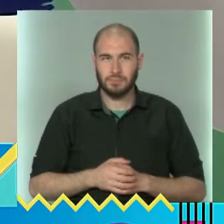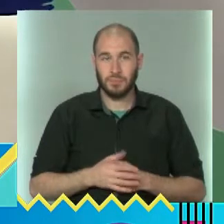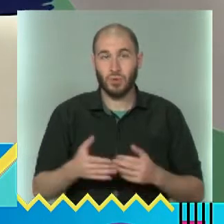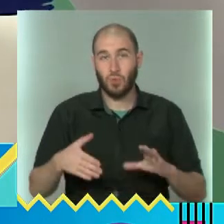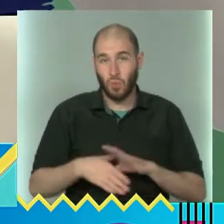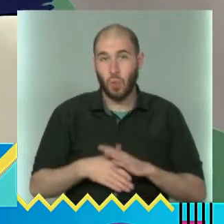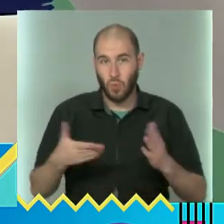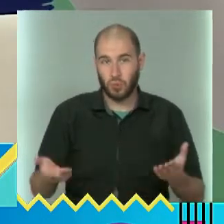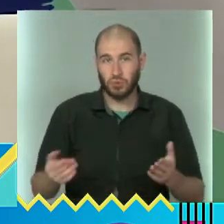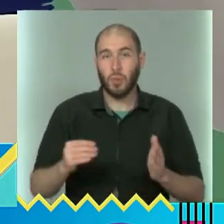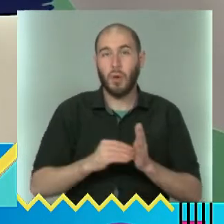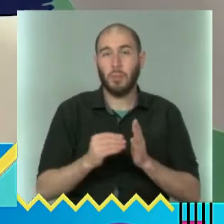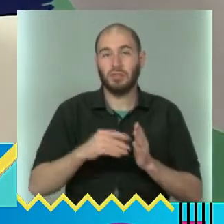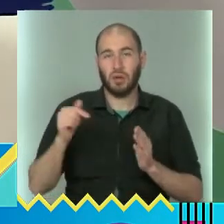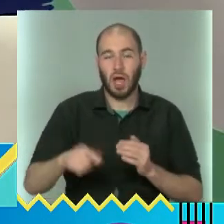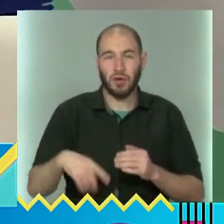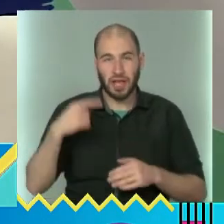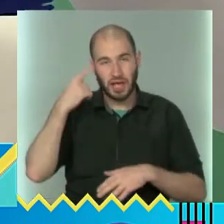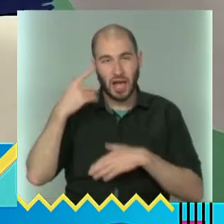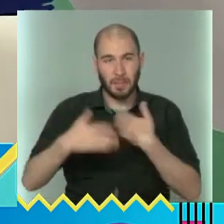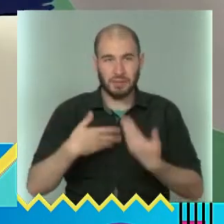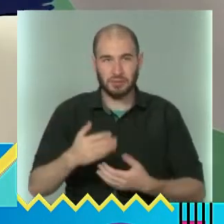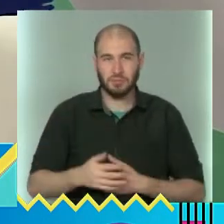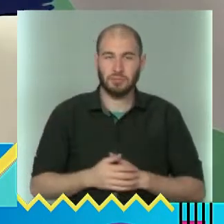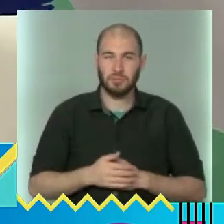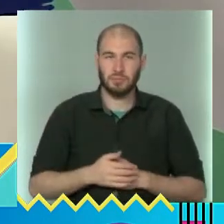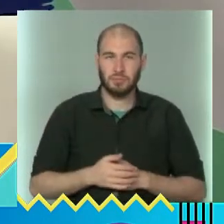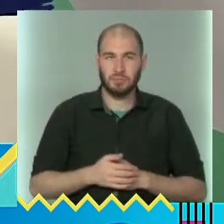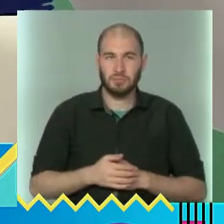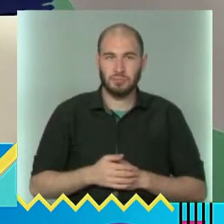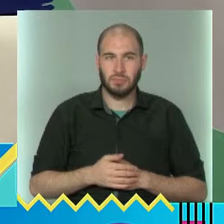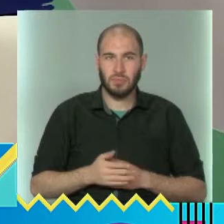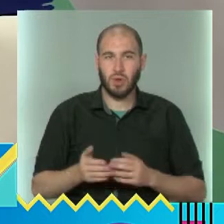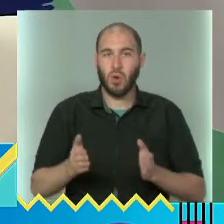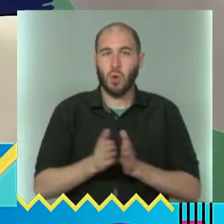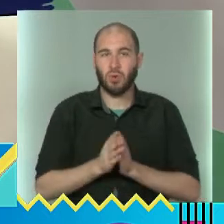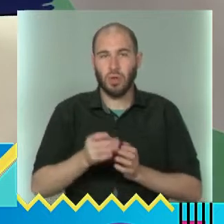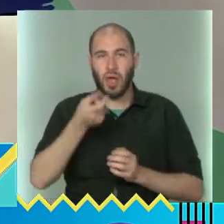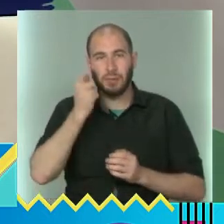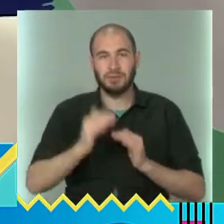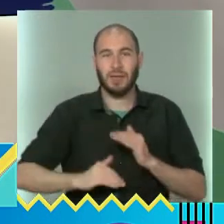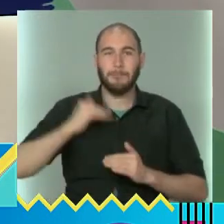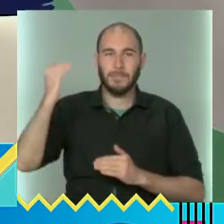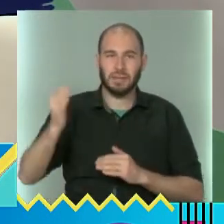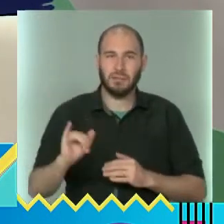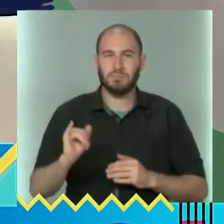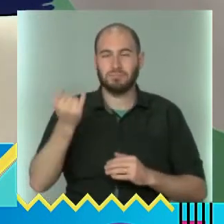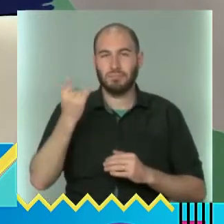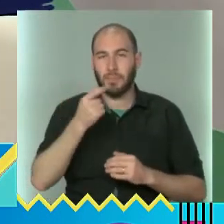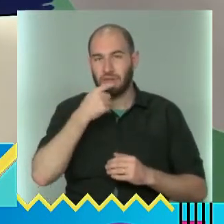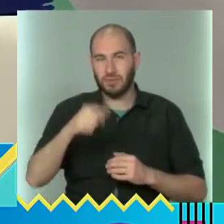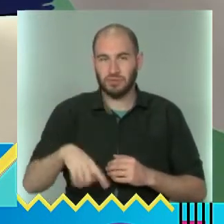Justamente porque estamos en este momento preparando con una de los mayores expertos en sobrepeso de